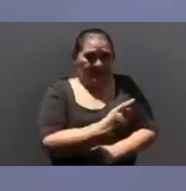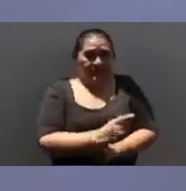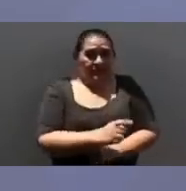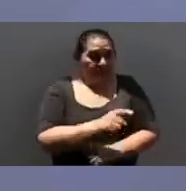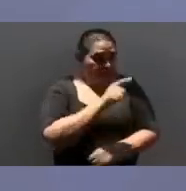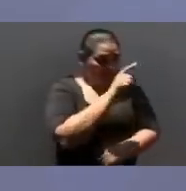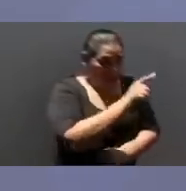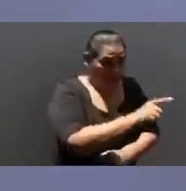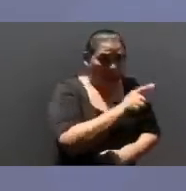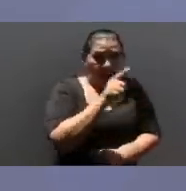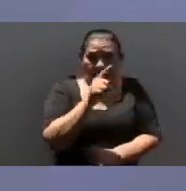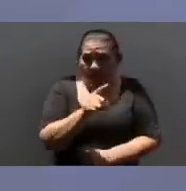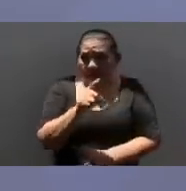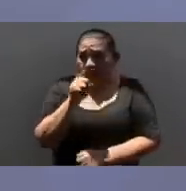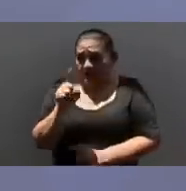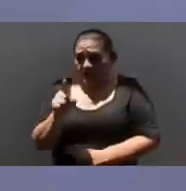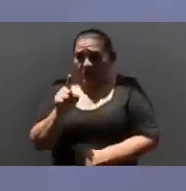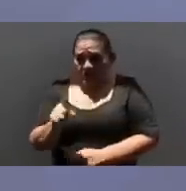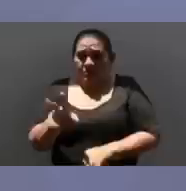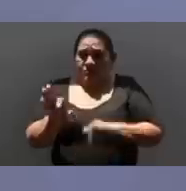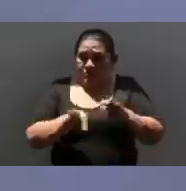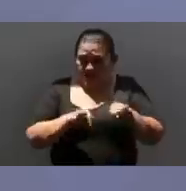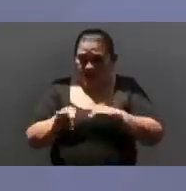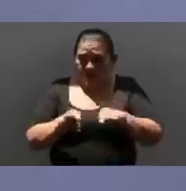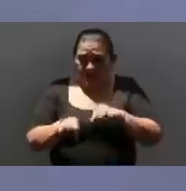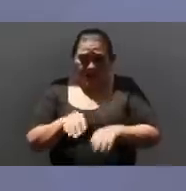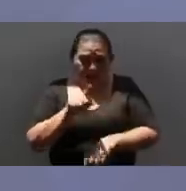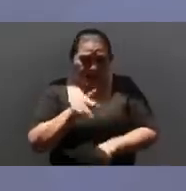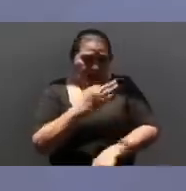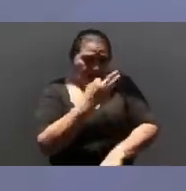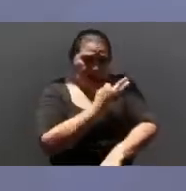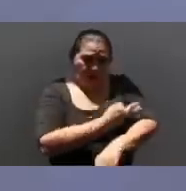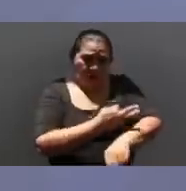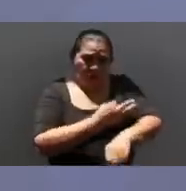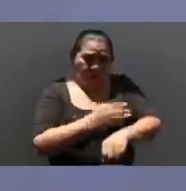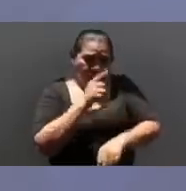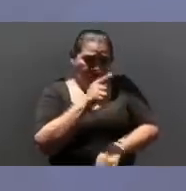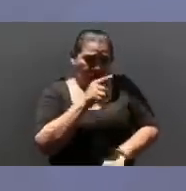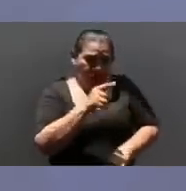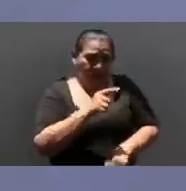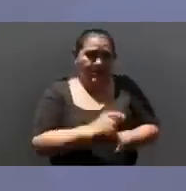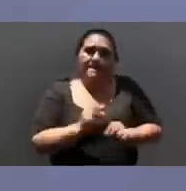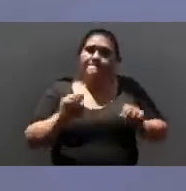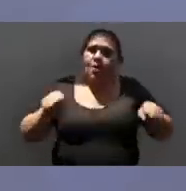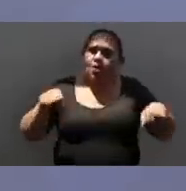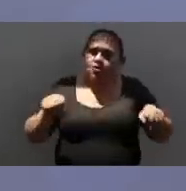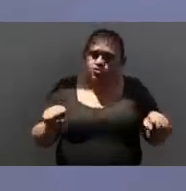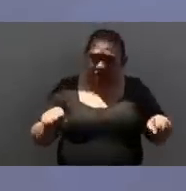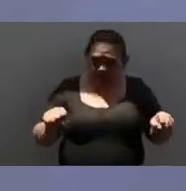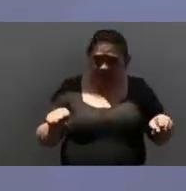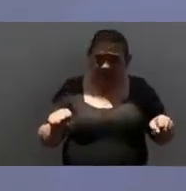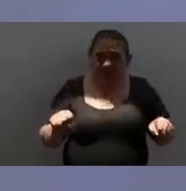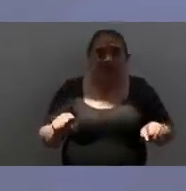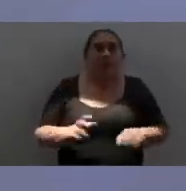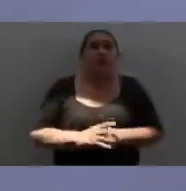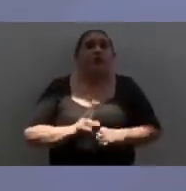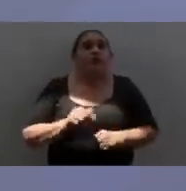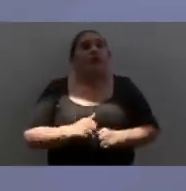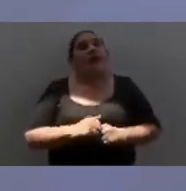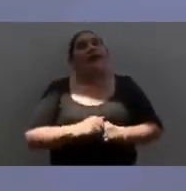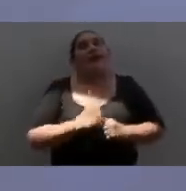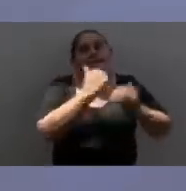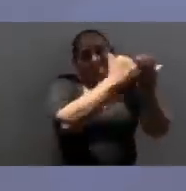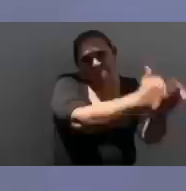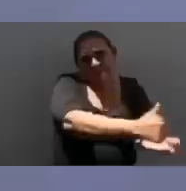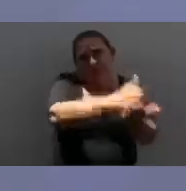todos los mototaxistas, a sus familias y a quienes lo utilizan, que los mototaxis nos van a servir